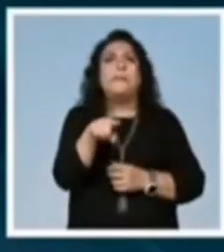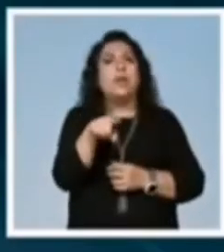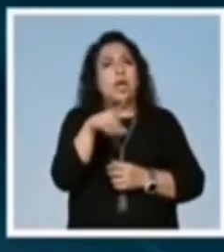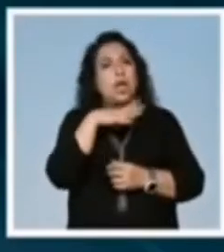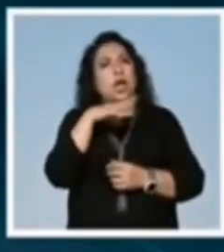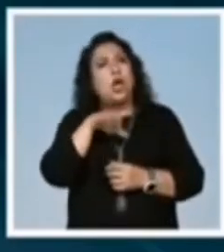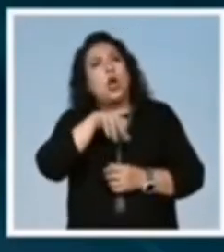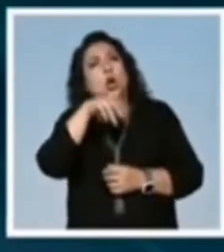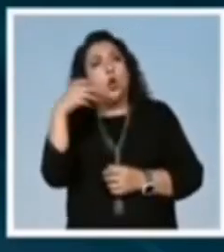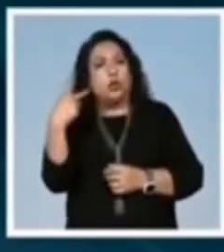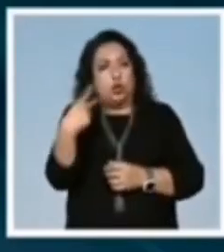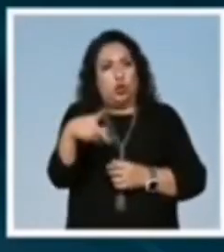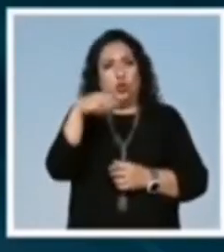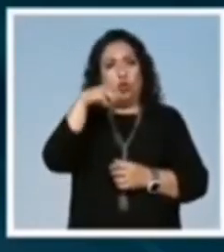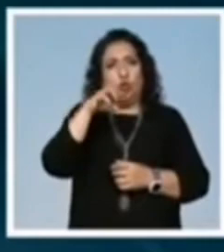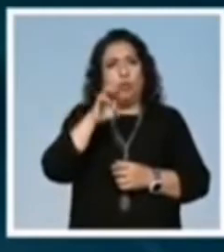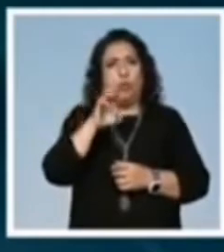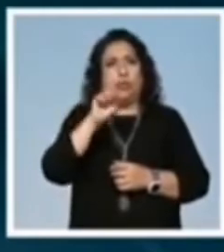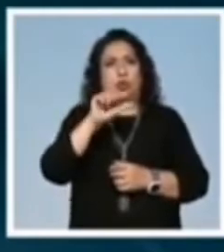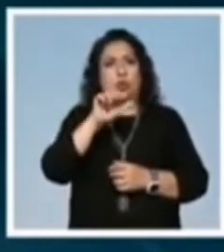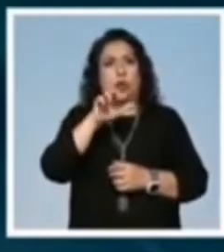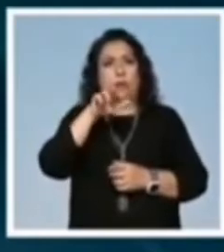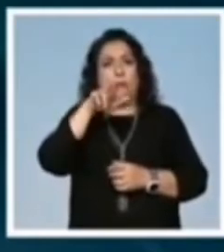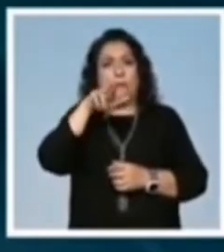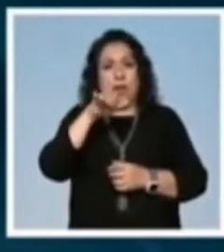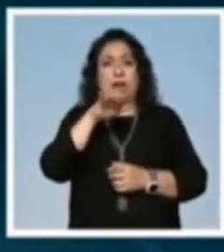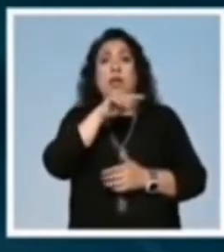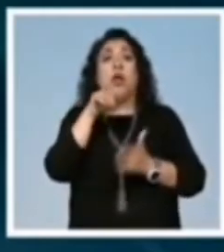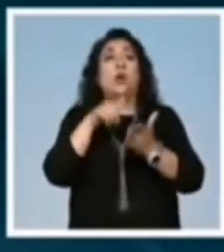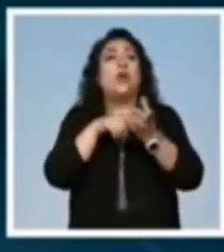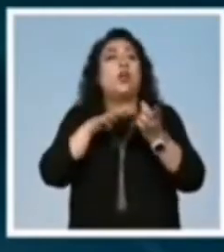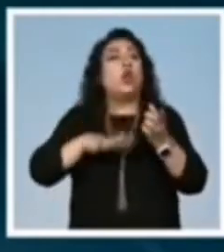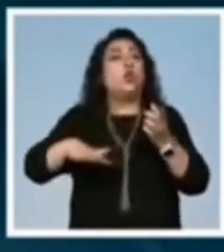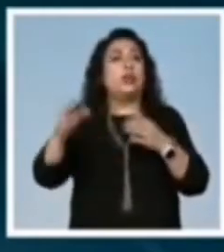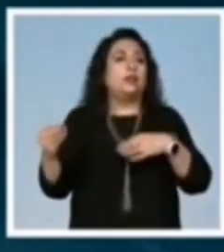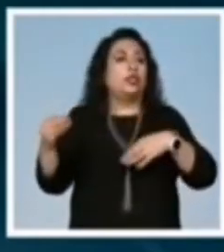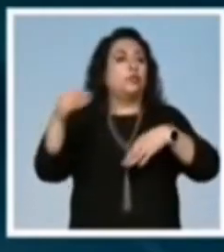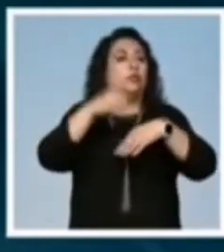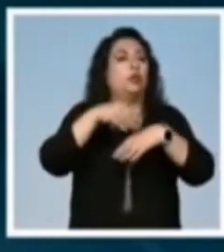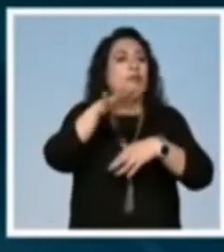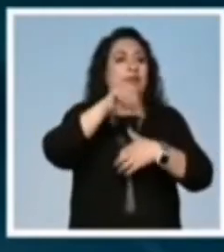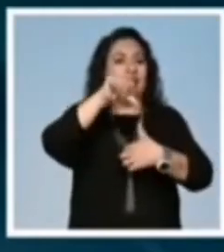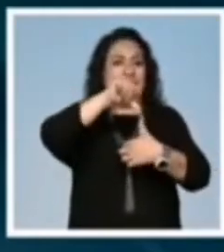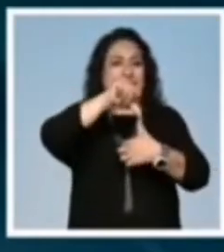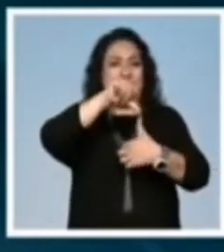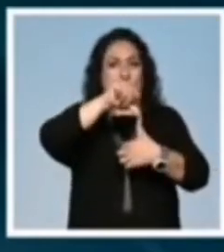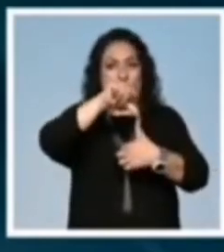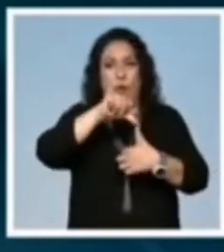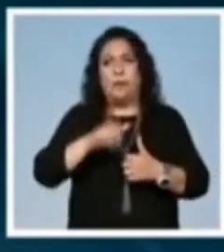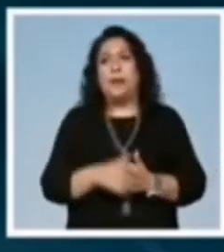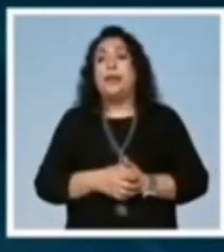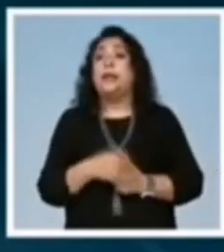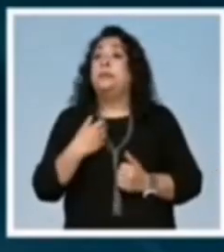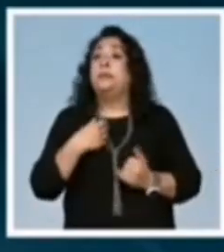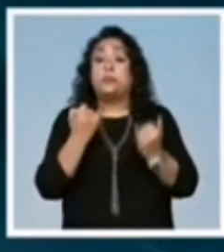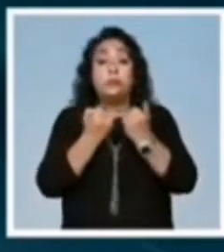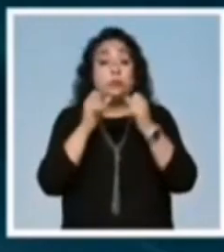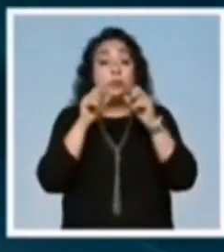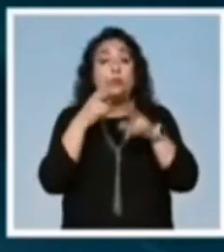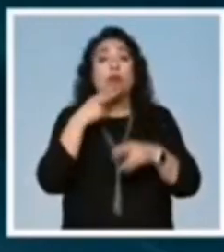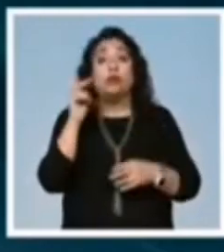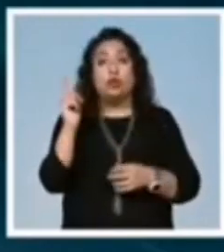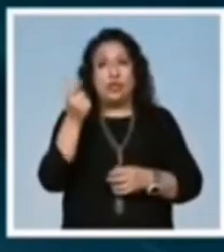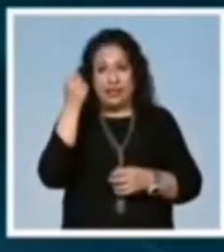son obviamente mesoamericanas y que fueron depositadas en contextos centroamericanos. Y de igual manera, la